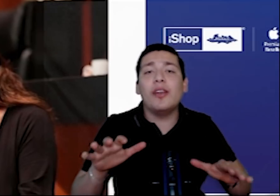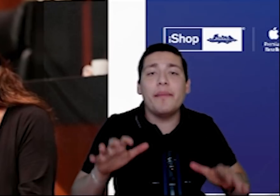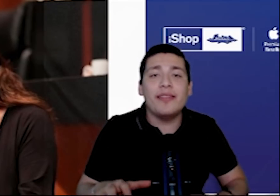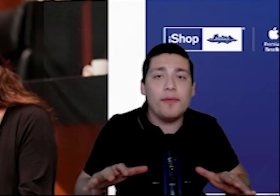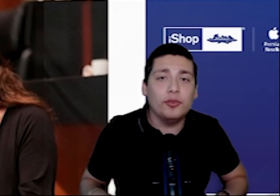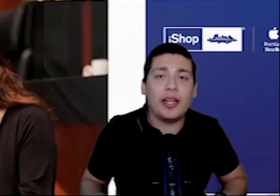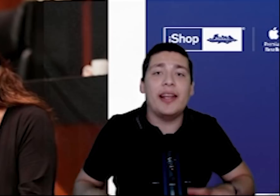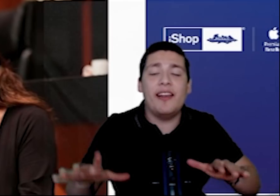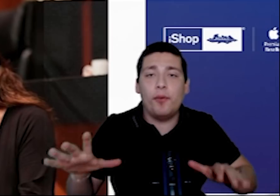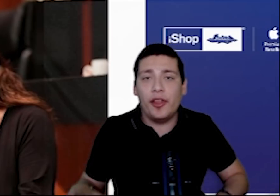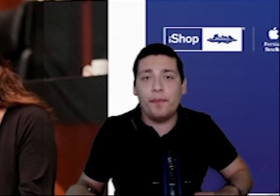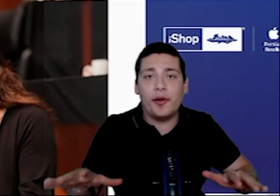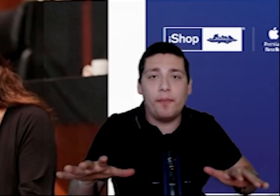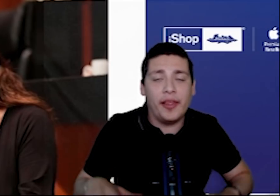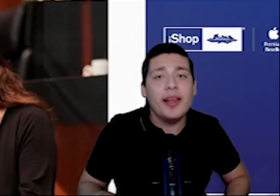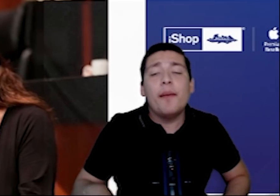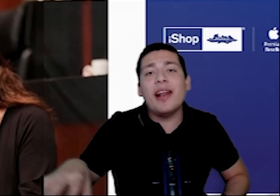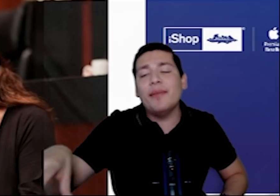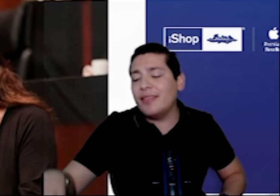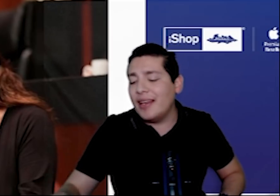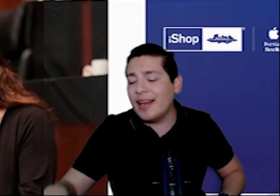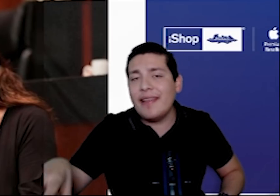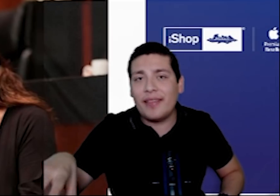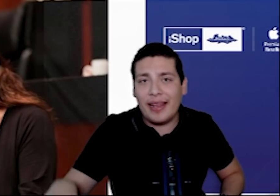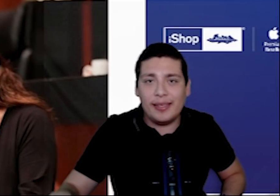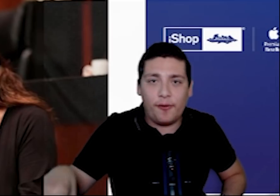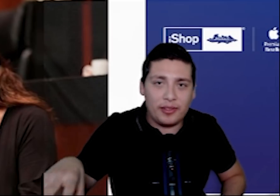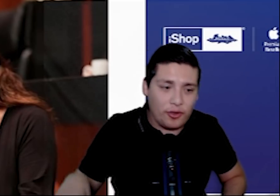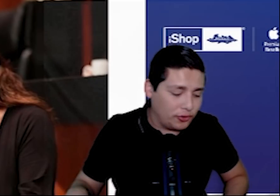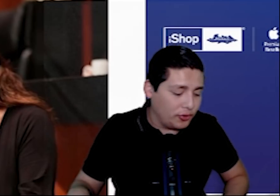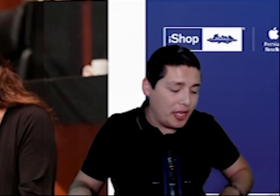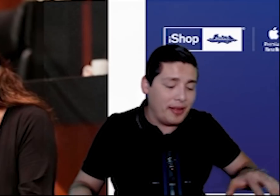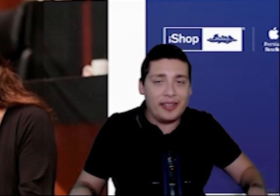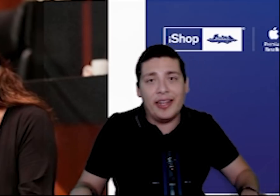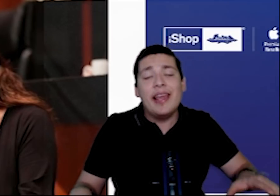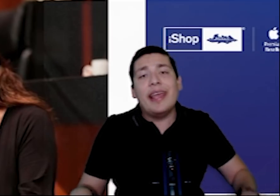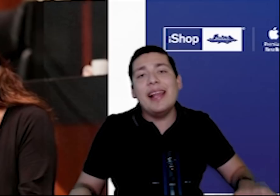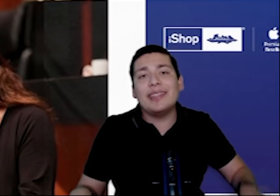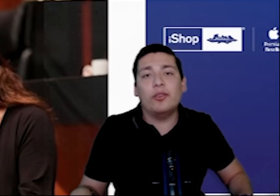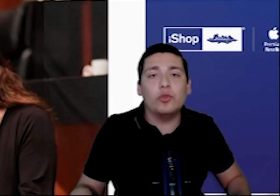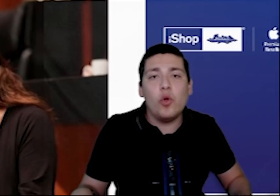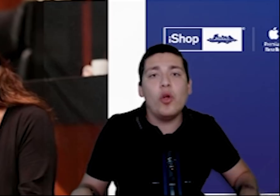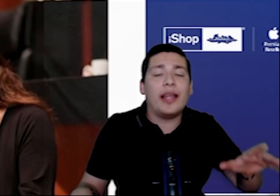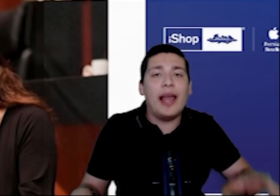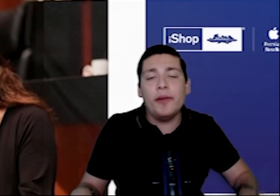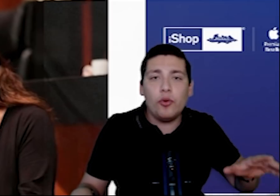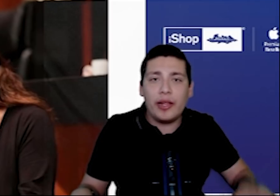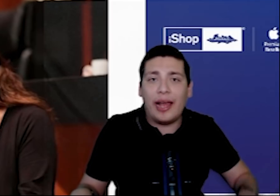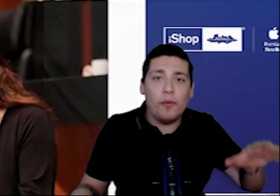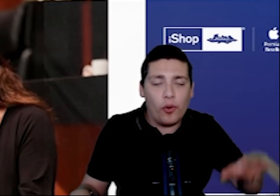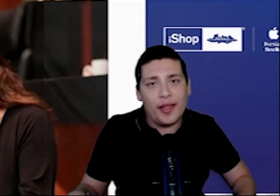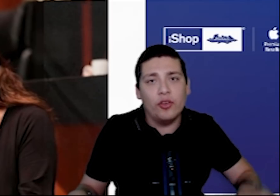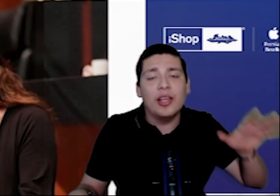ellos solamente buscan el poder por el poder para mantener intereses facciosos y mantener el estatus quo que ha